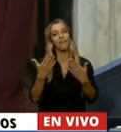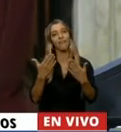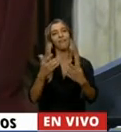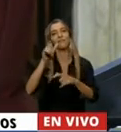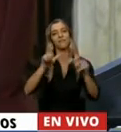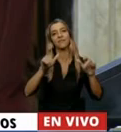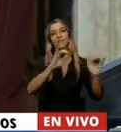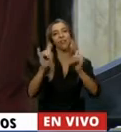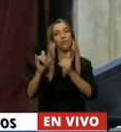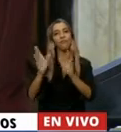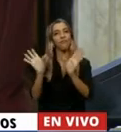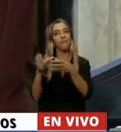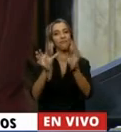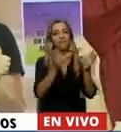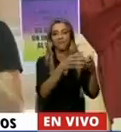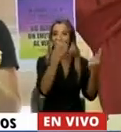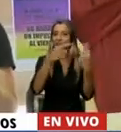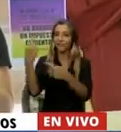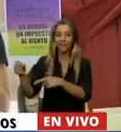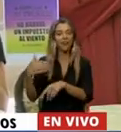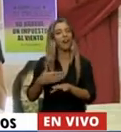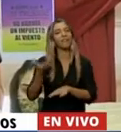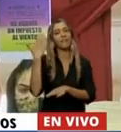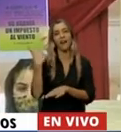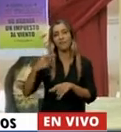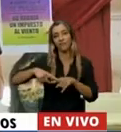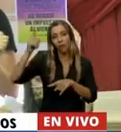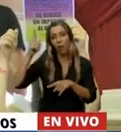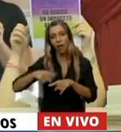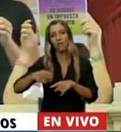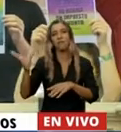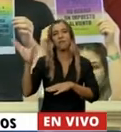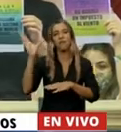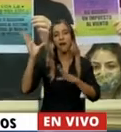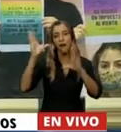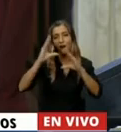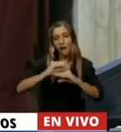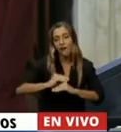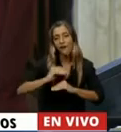encontramos que significa la creación de una nueva asignación,